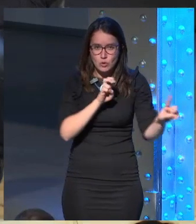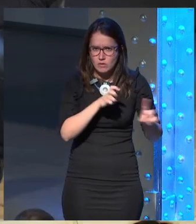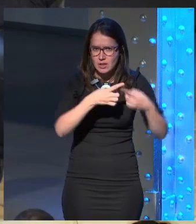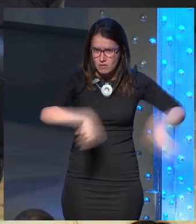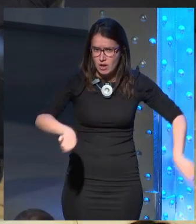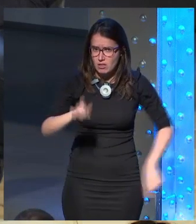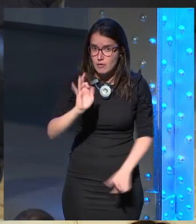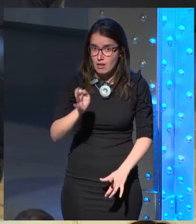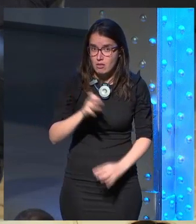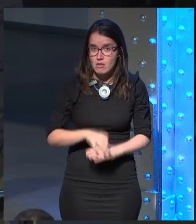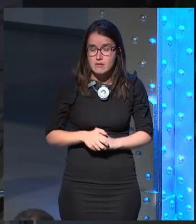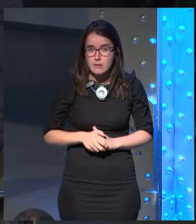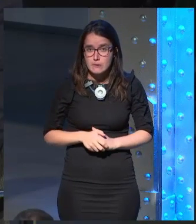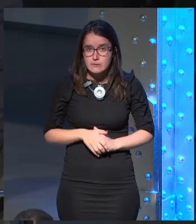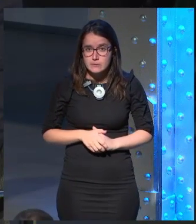¿no?